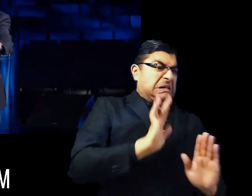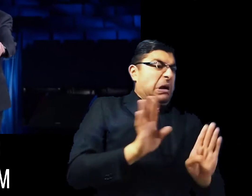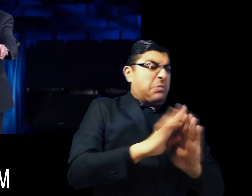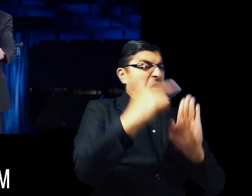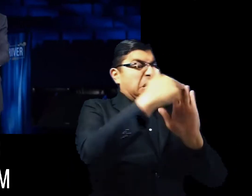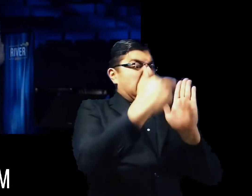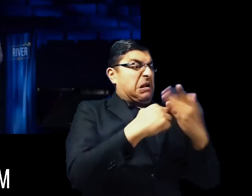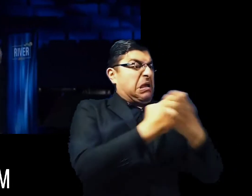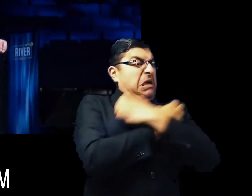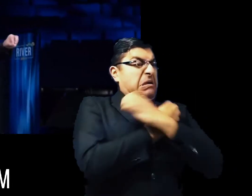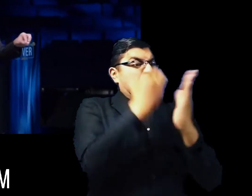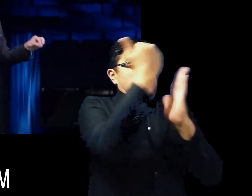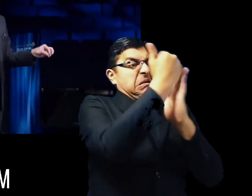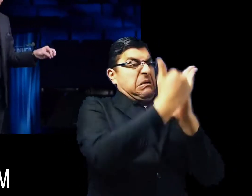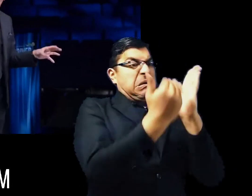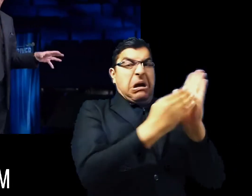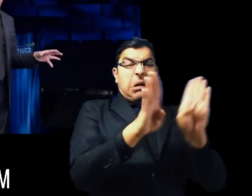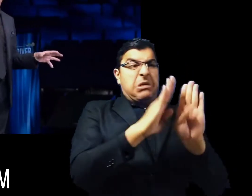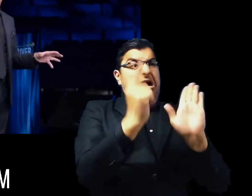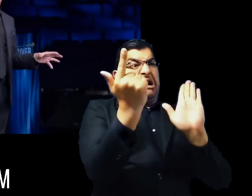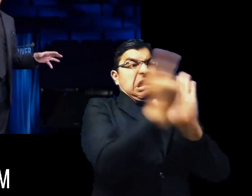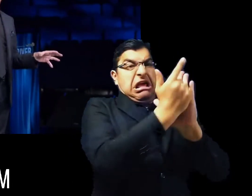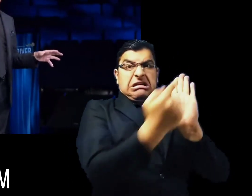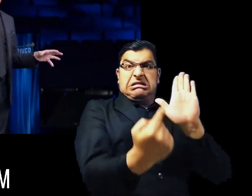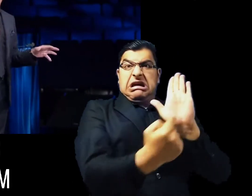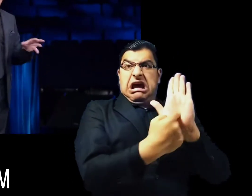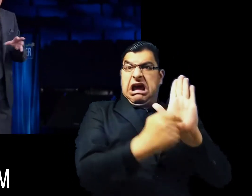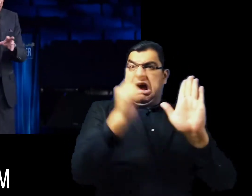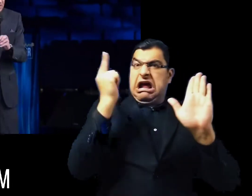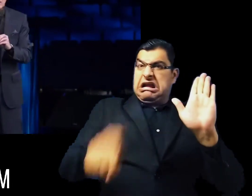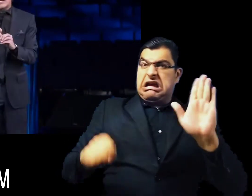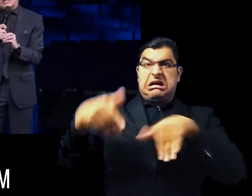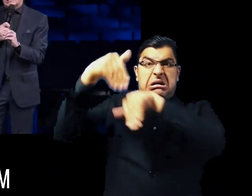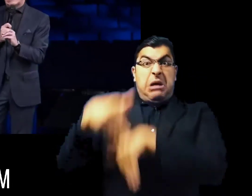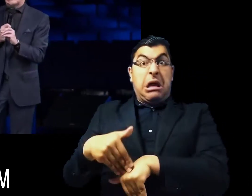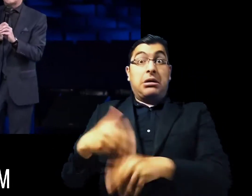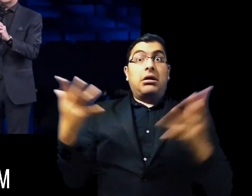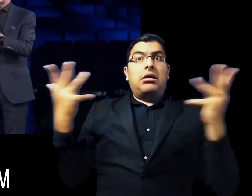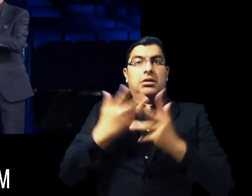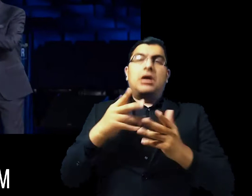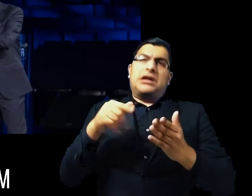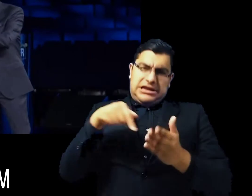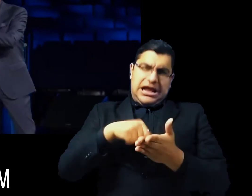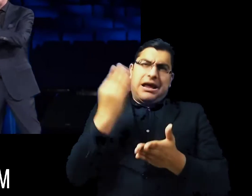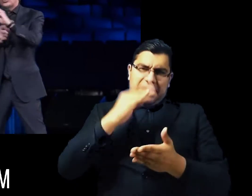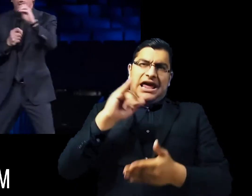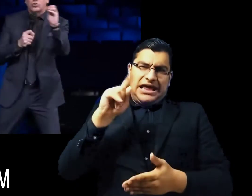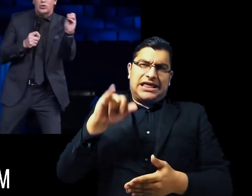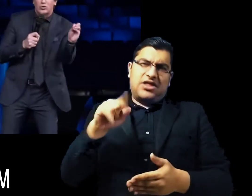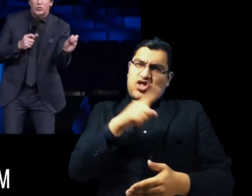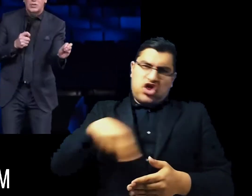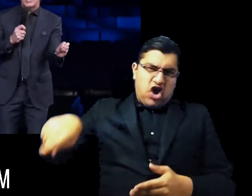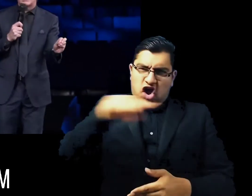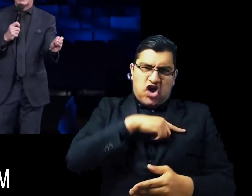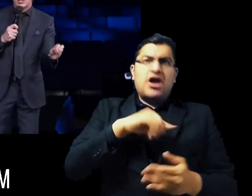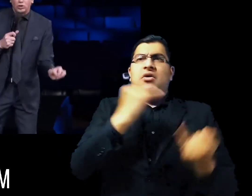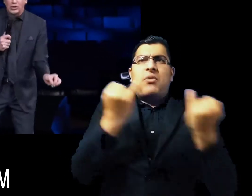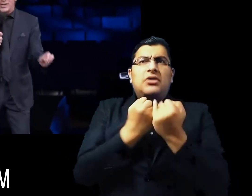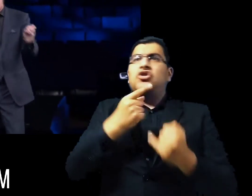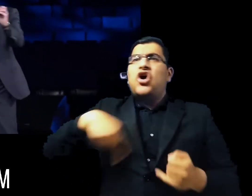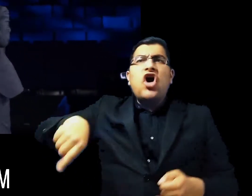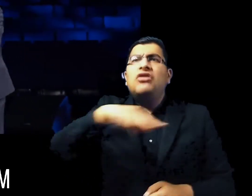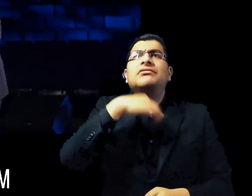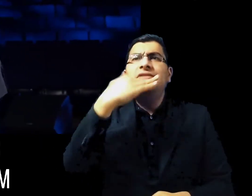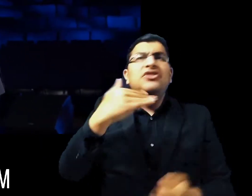legislar moralidad a través del legalismo. Y si bien dice Isaías 64:6, todos nosotros somos suciedad,